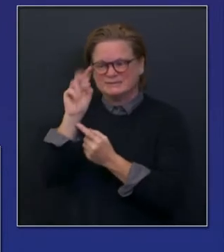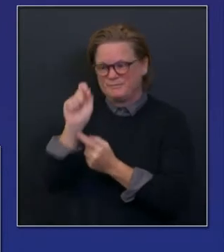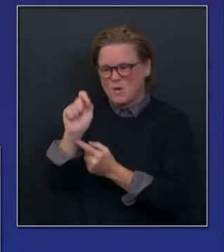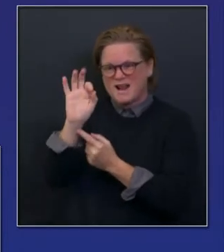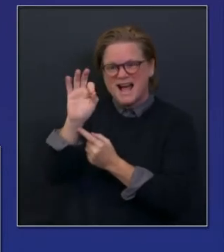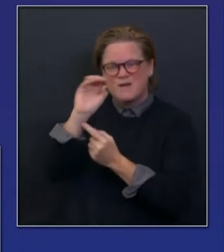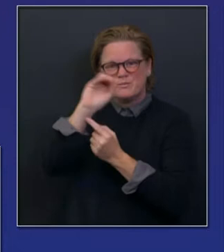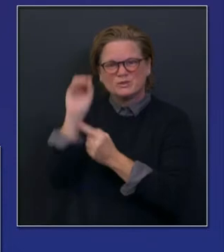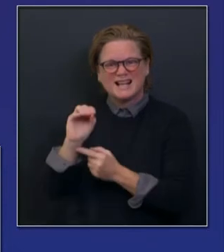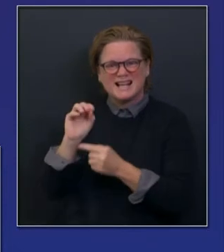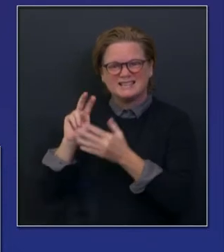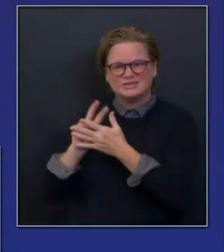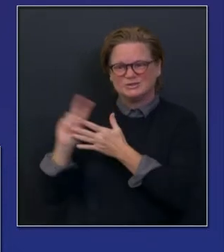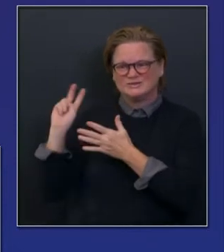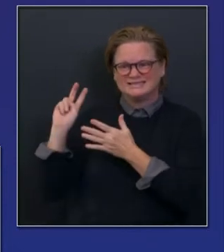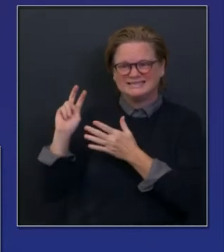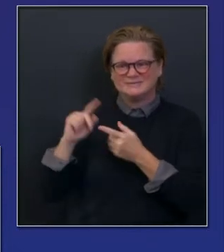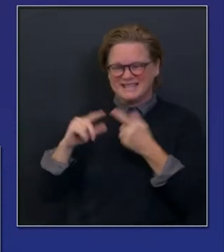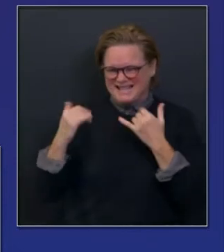ver cómo va en alza.